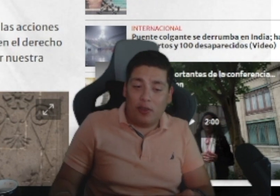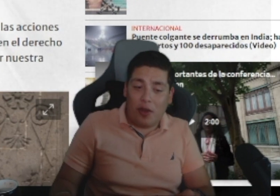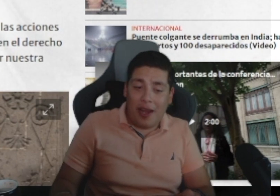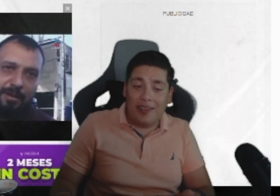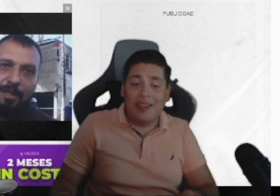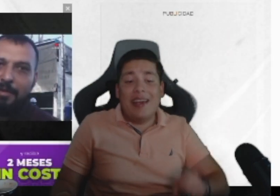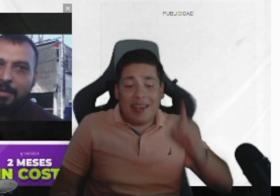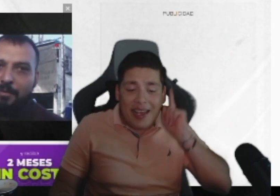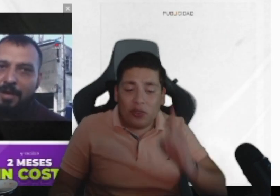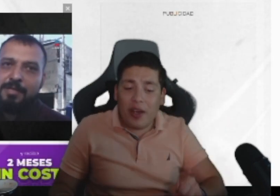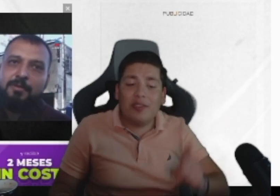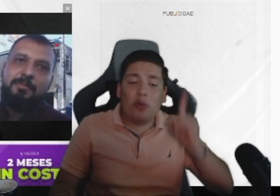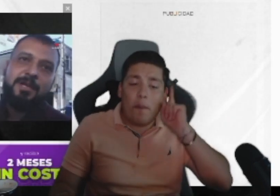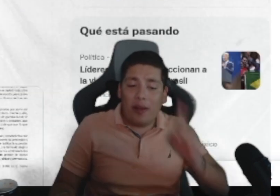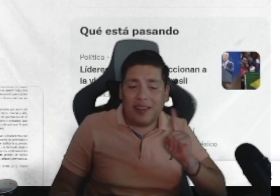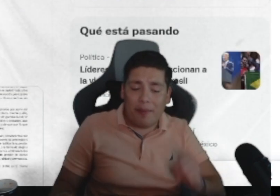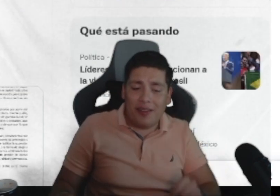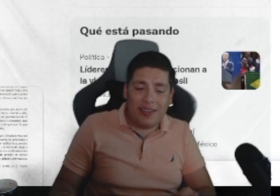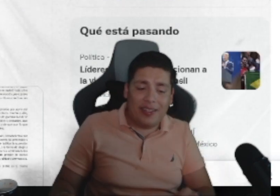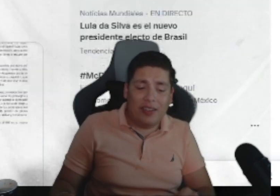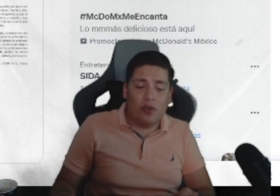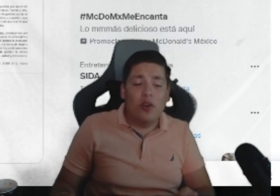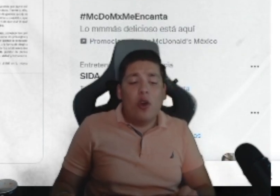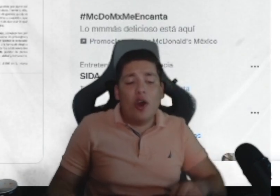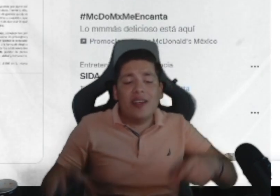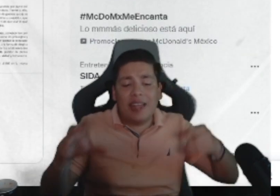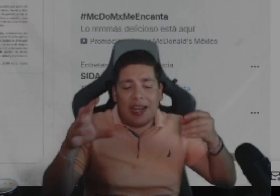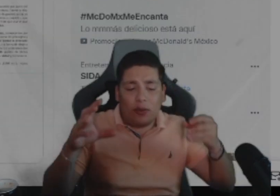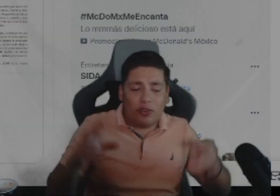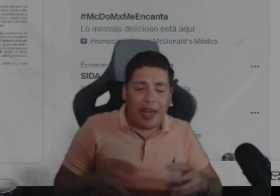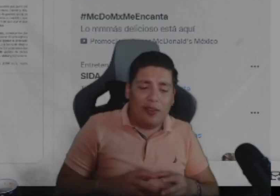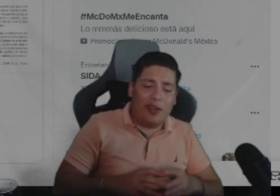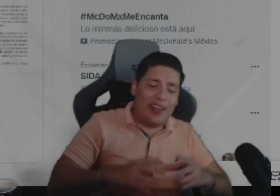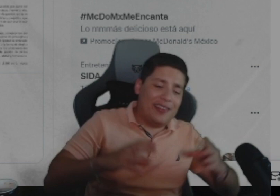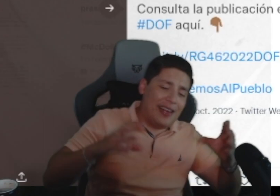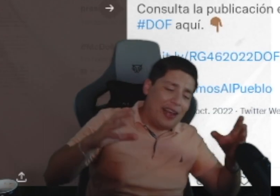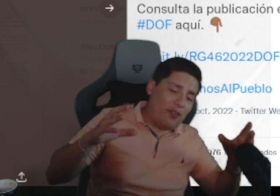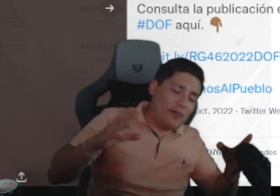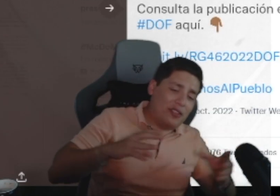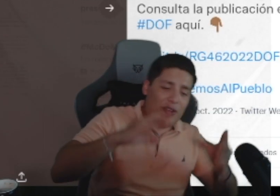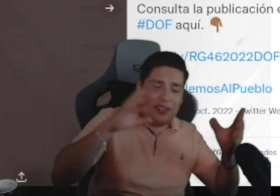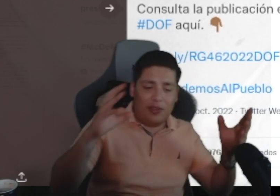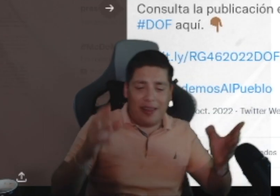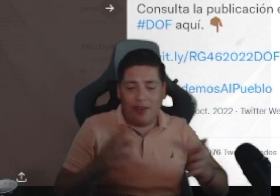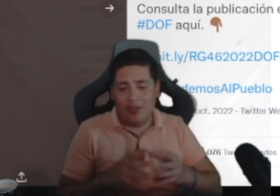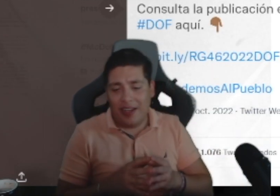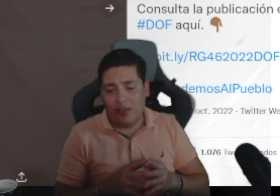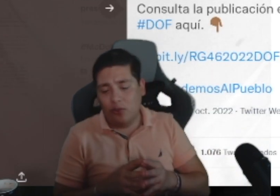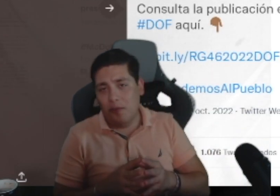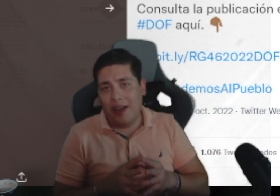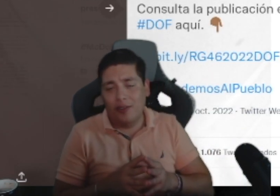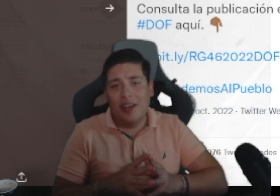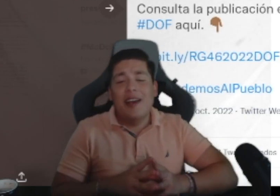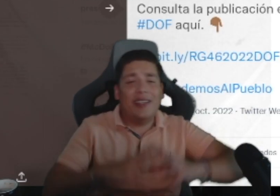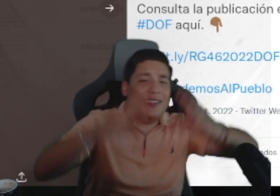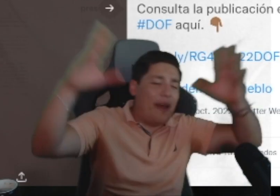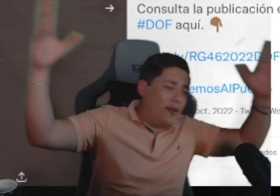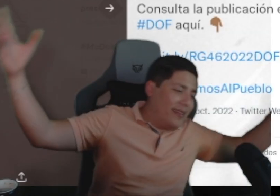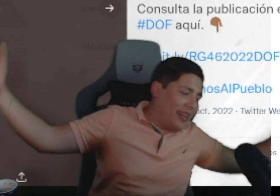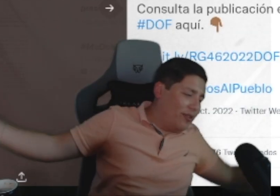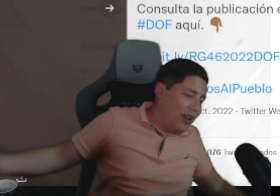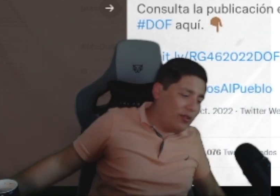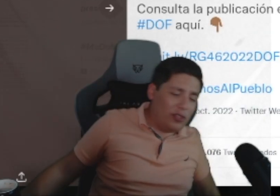procesos electorales, y eso es completamente cierto. Hoy están acusando que desde la Comisión Nacional de los Derechos Humanos se